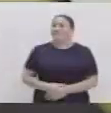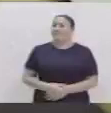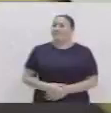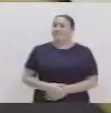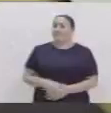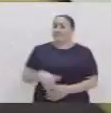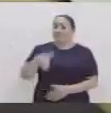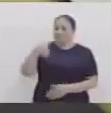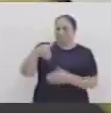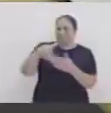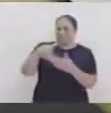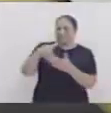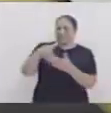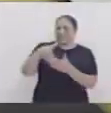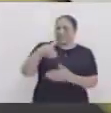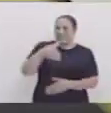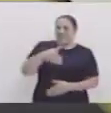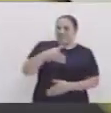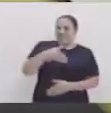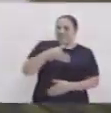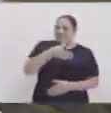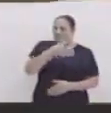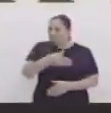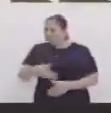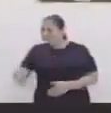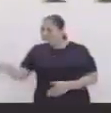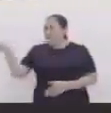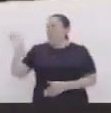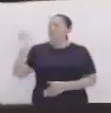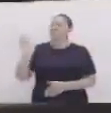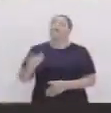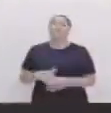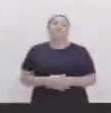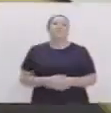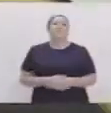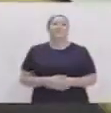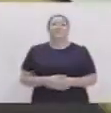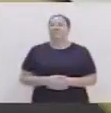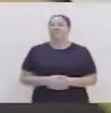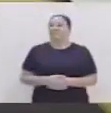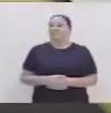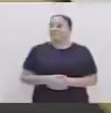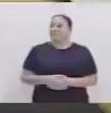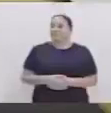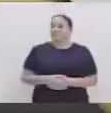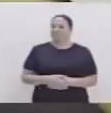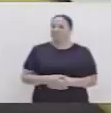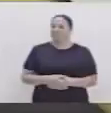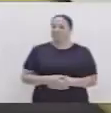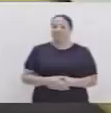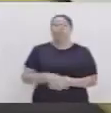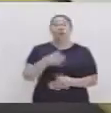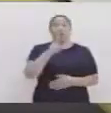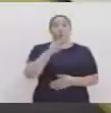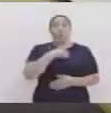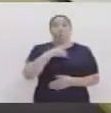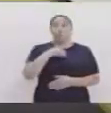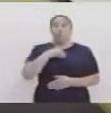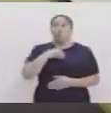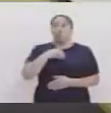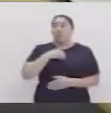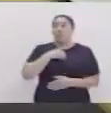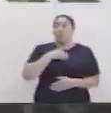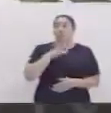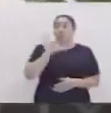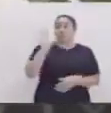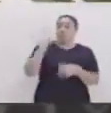Entonces, pongo la mano aquí y con las uñas. Y con un poco de fuerza. Si quieres regresar, lo haces con el dedo que